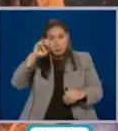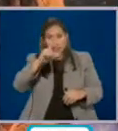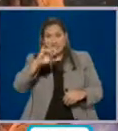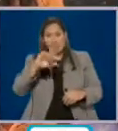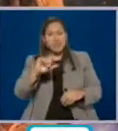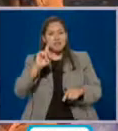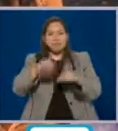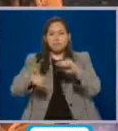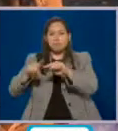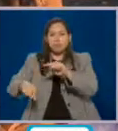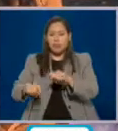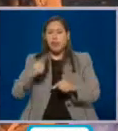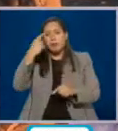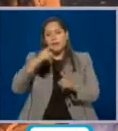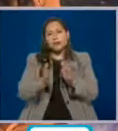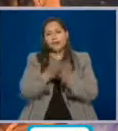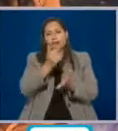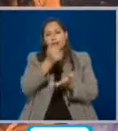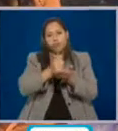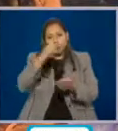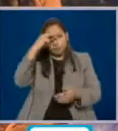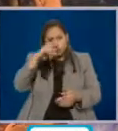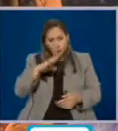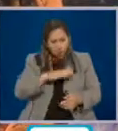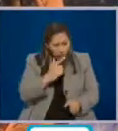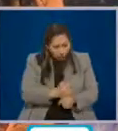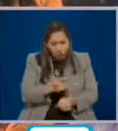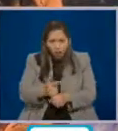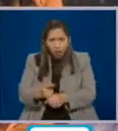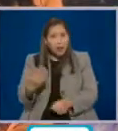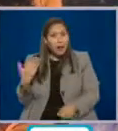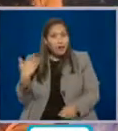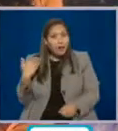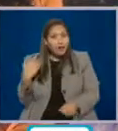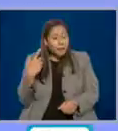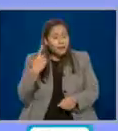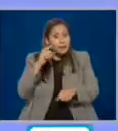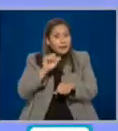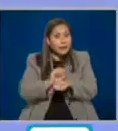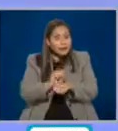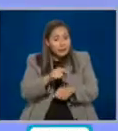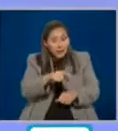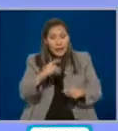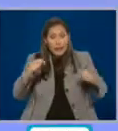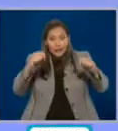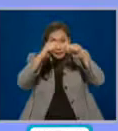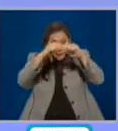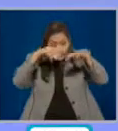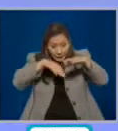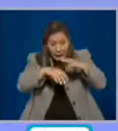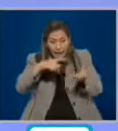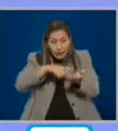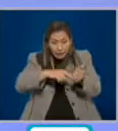construir la Ciudad de México. De hecho, todavía ahorita... Han se- encontrado muchas Sí, cosas. acaban de actualmente, encontrar ¿no? ahorita, parece que un Preciso.